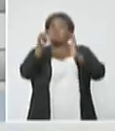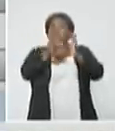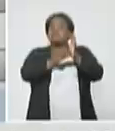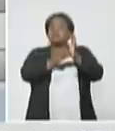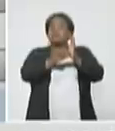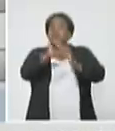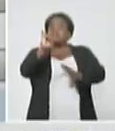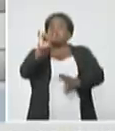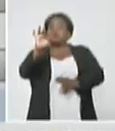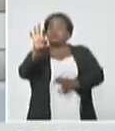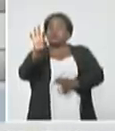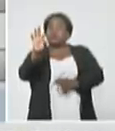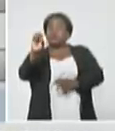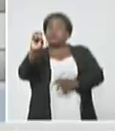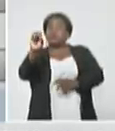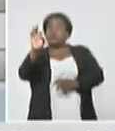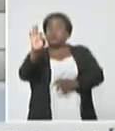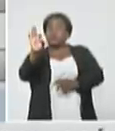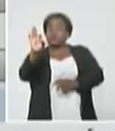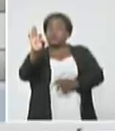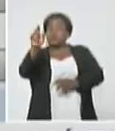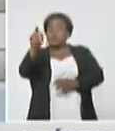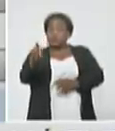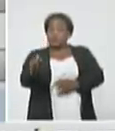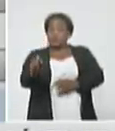2.608 personas, o sea, el